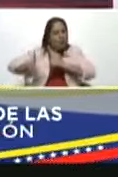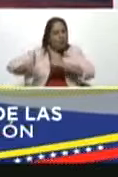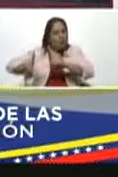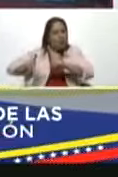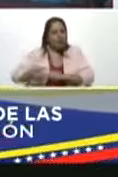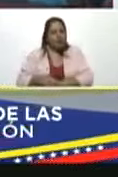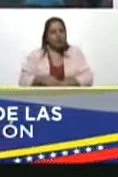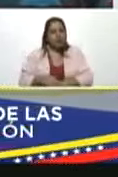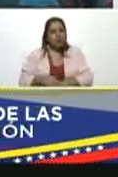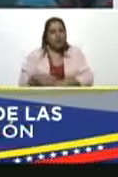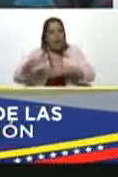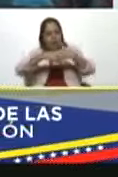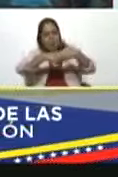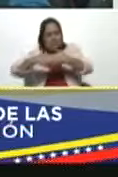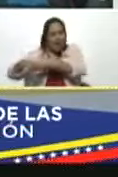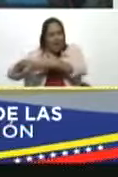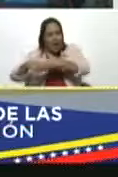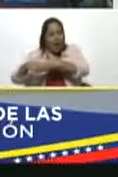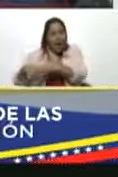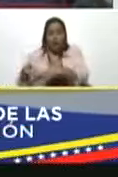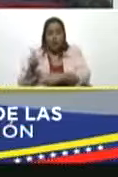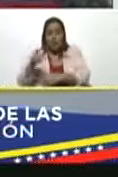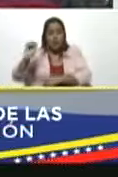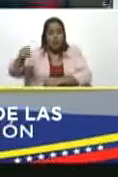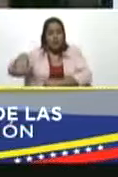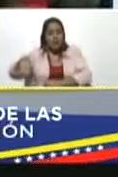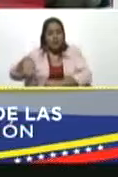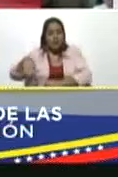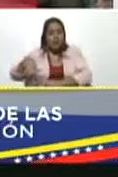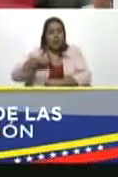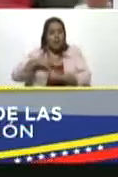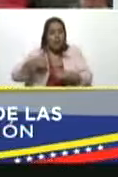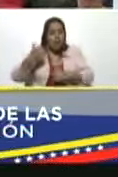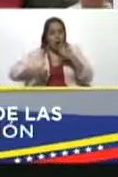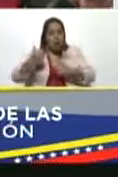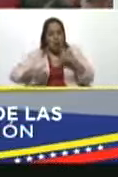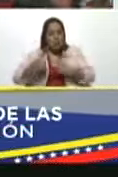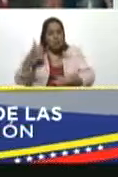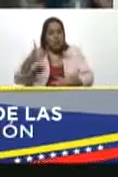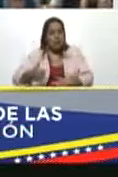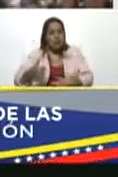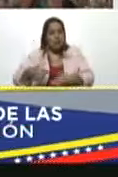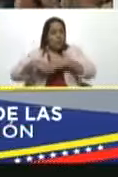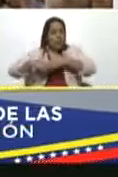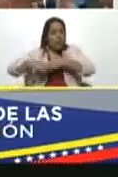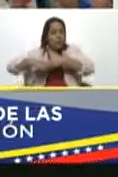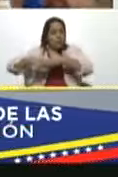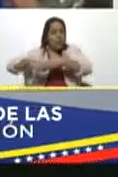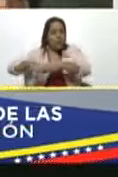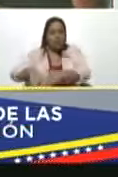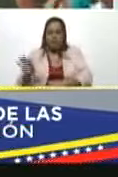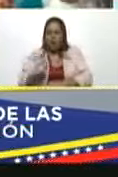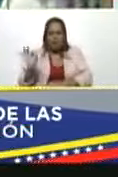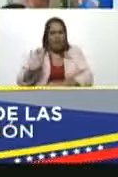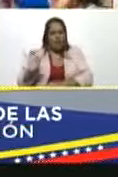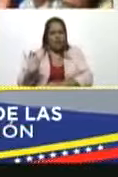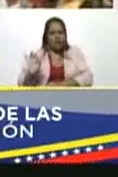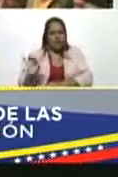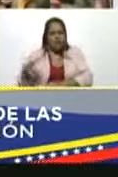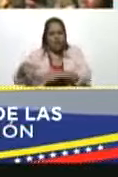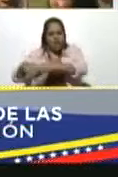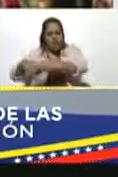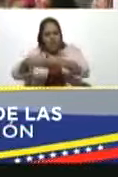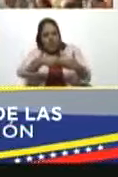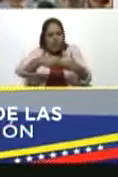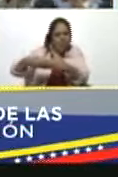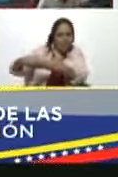Y me agarró y no me soltaba. Pero venía corriendo a buen ritmo, no me soltaba. Y yo tampoco. Él jalaba para allá y yo